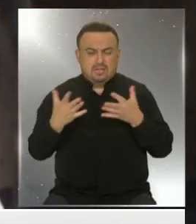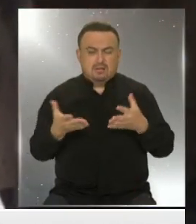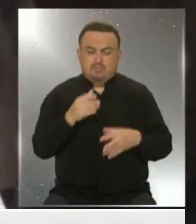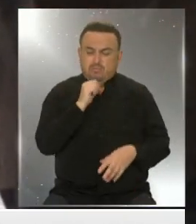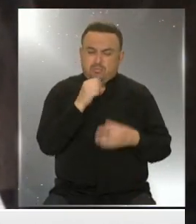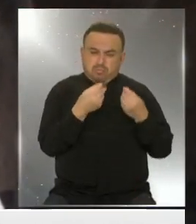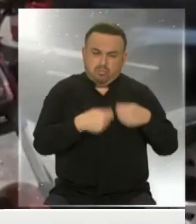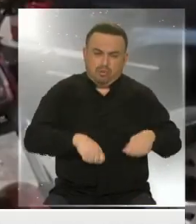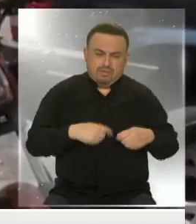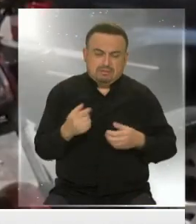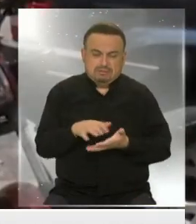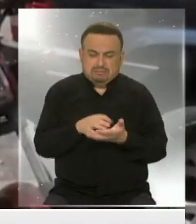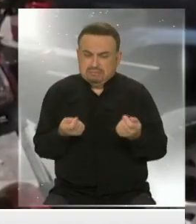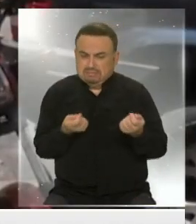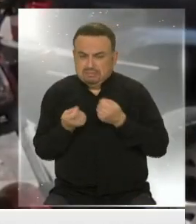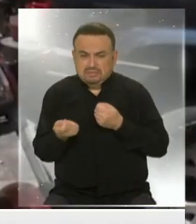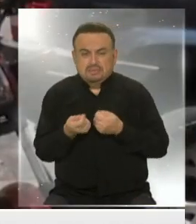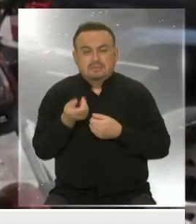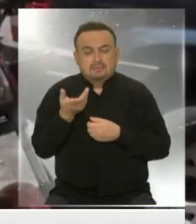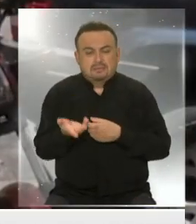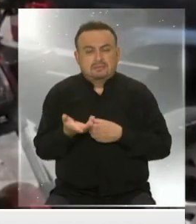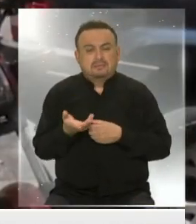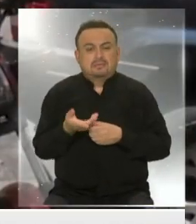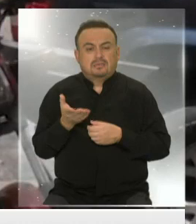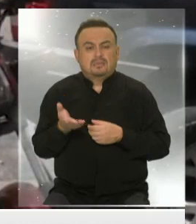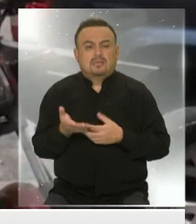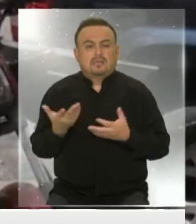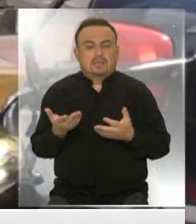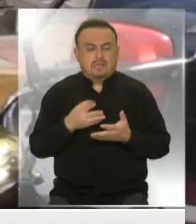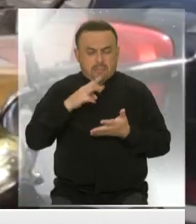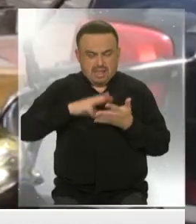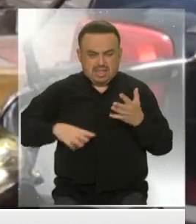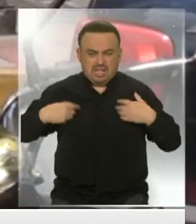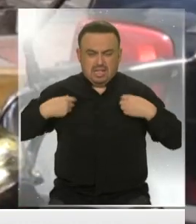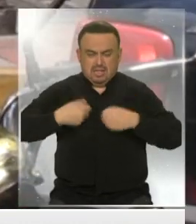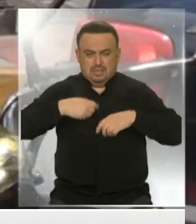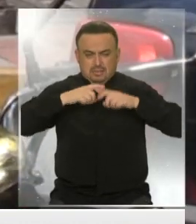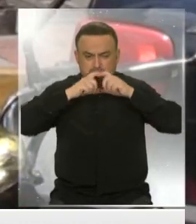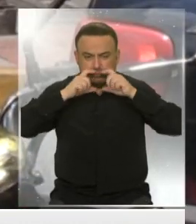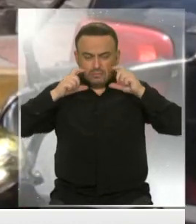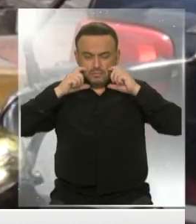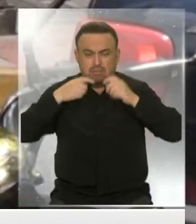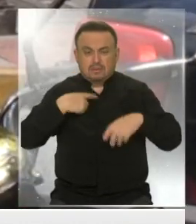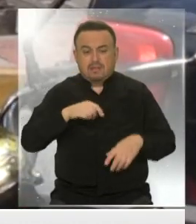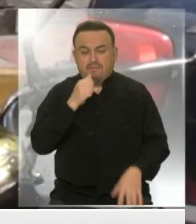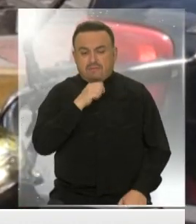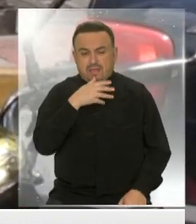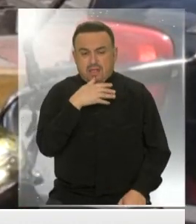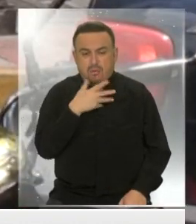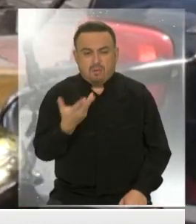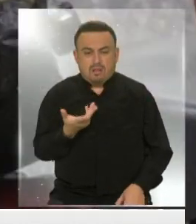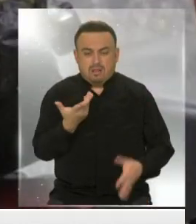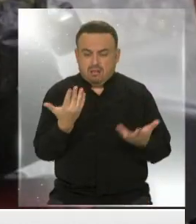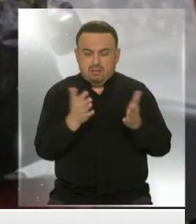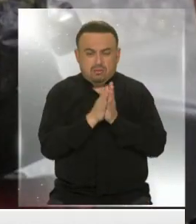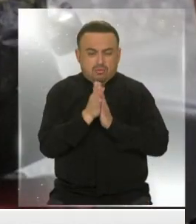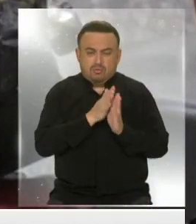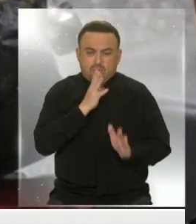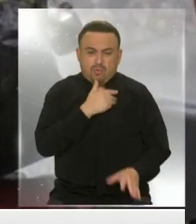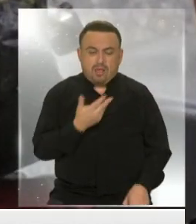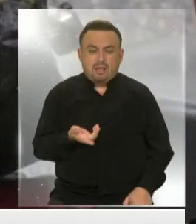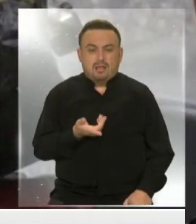raíz de la crisis económica y más escasez de insumos también y ahora incluso la falta de agua ni para lavarse las manos